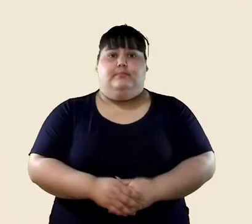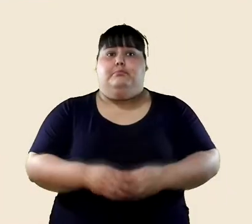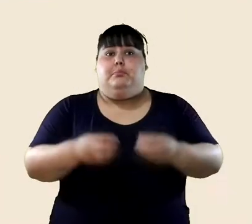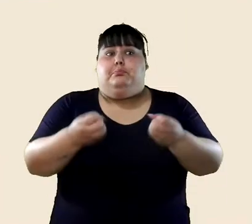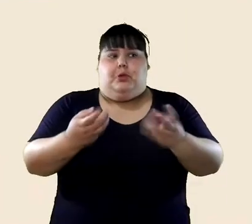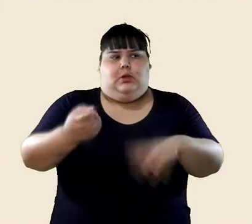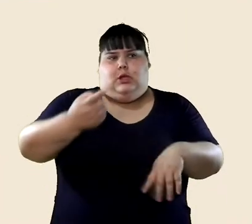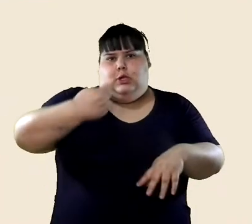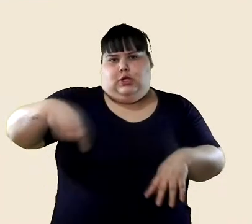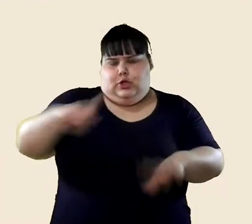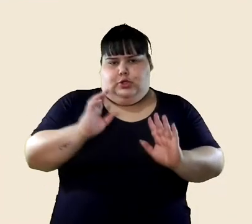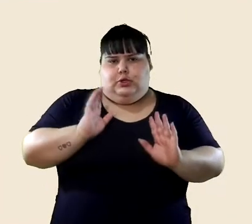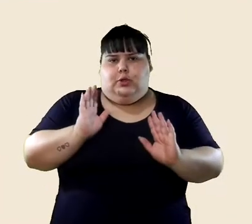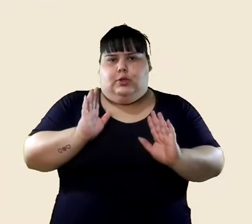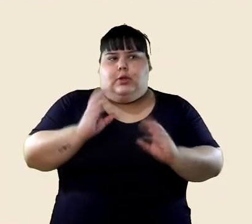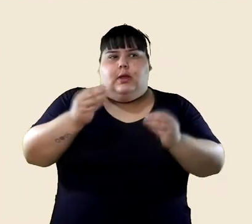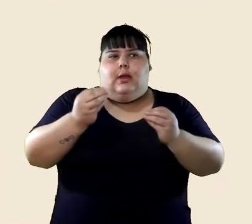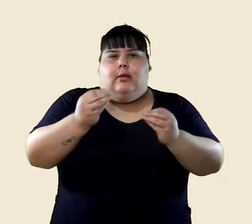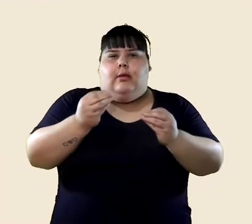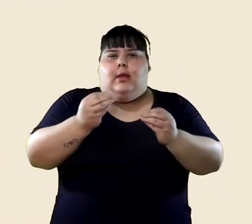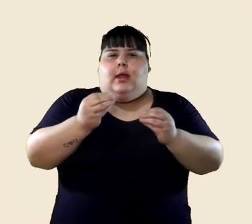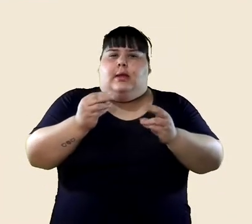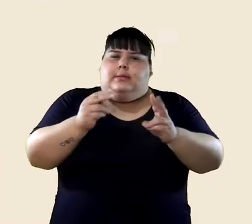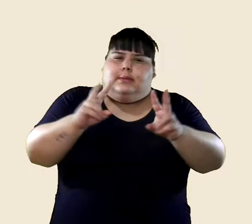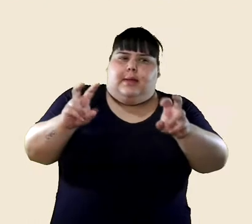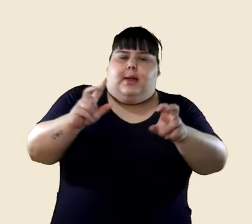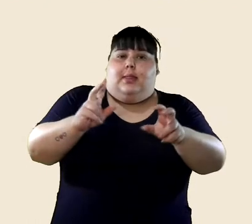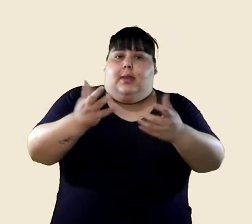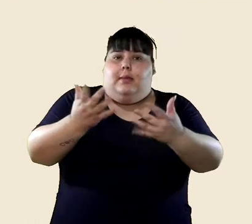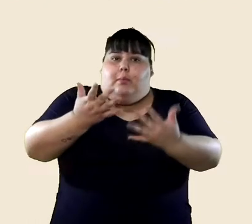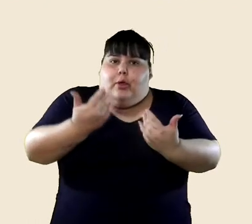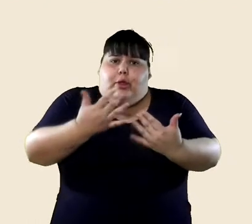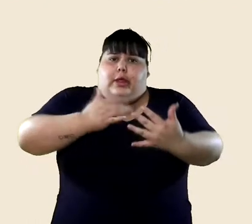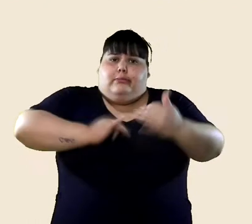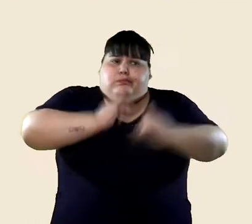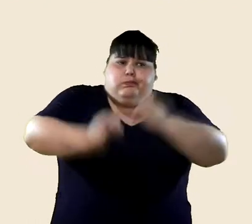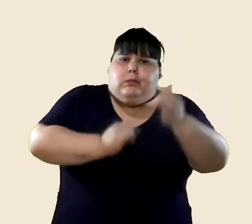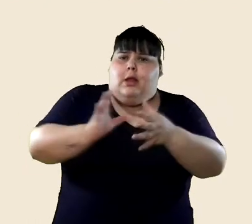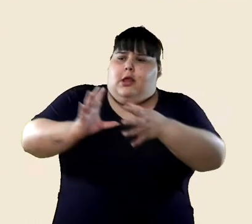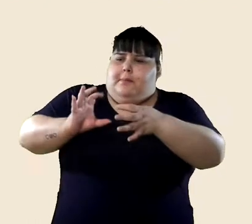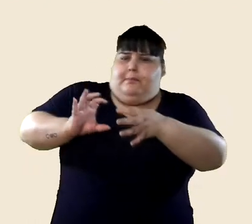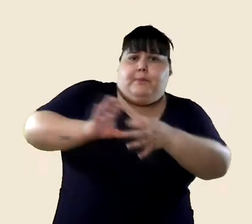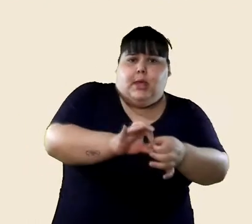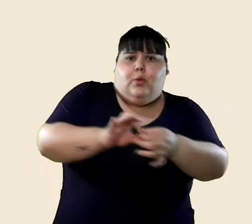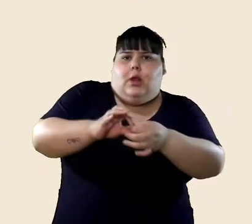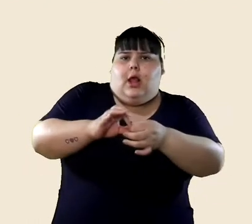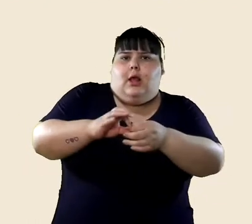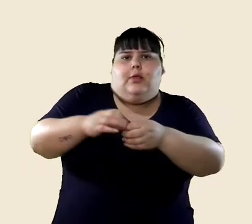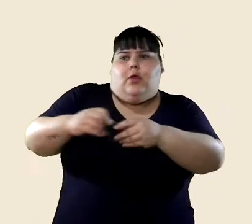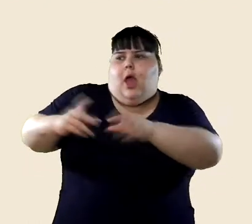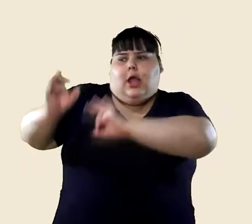para nosotros el tema del relato o de la historización, de poder poner en palabras, cuando